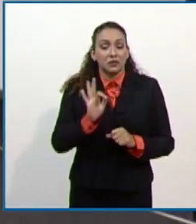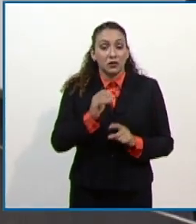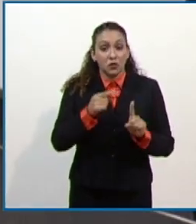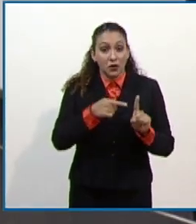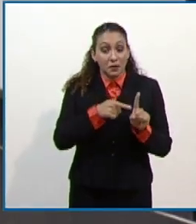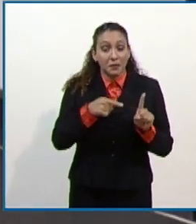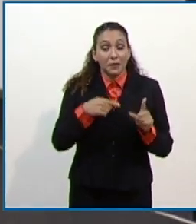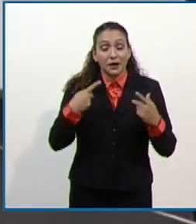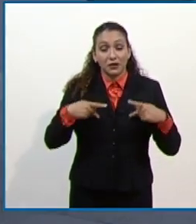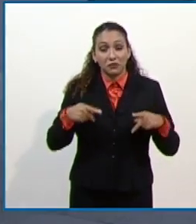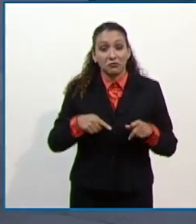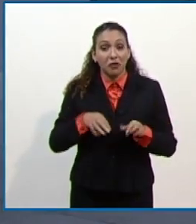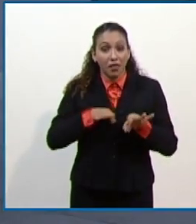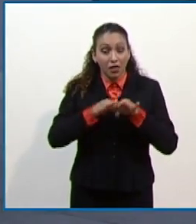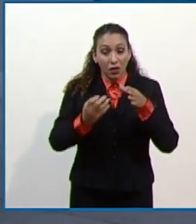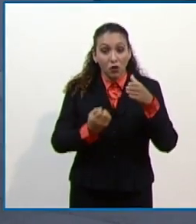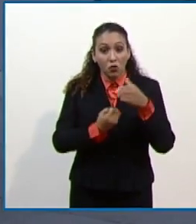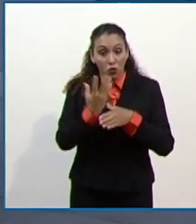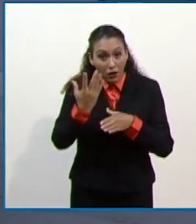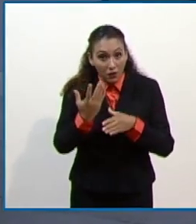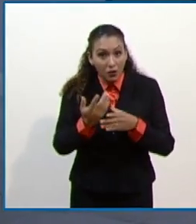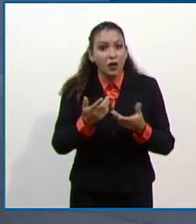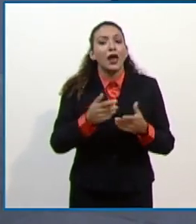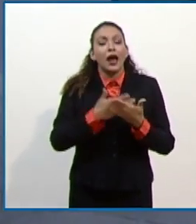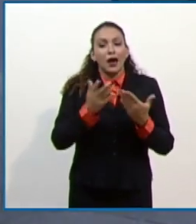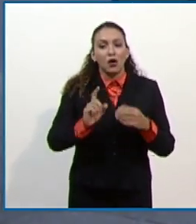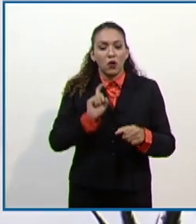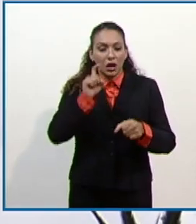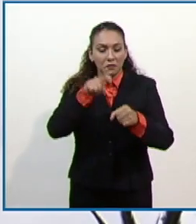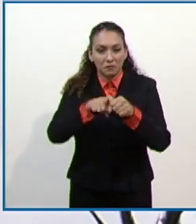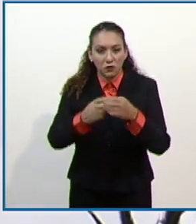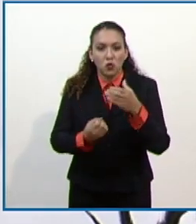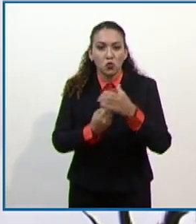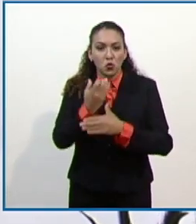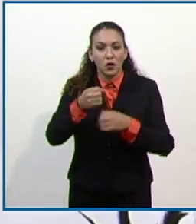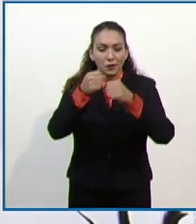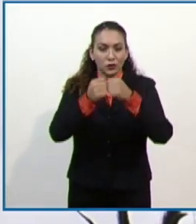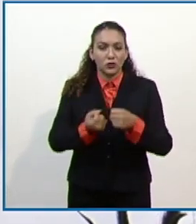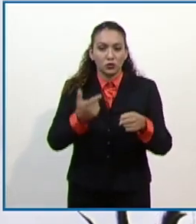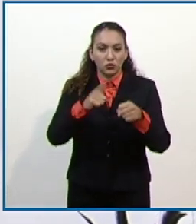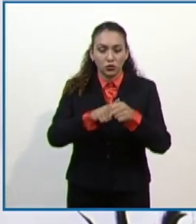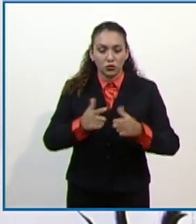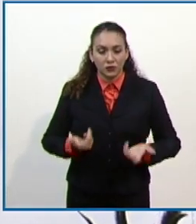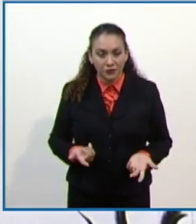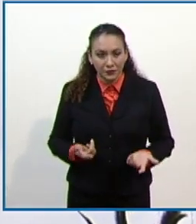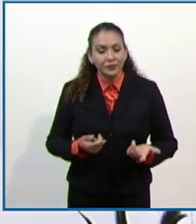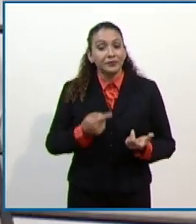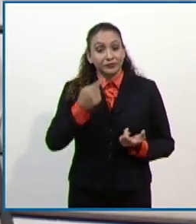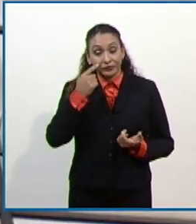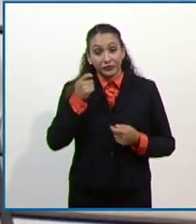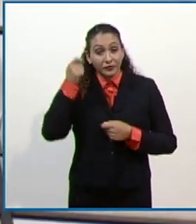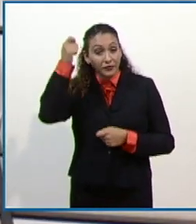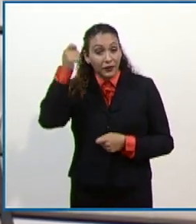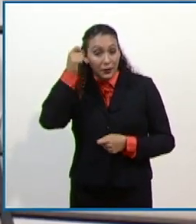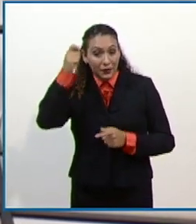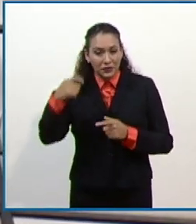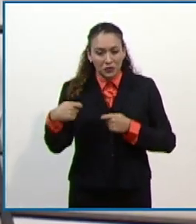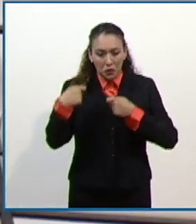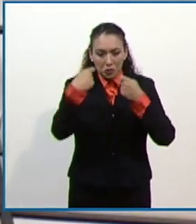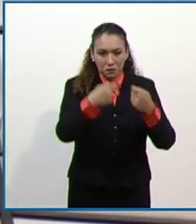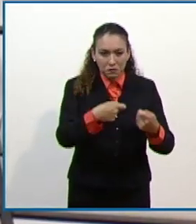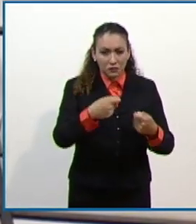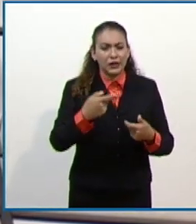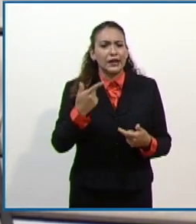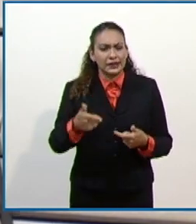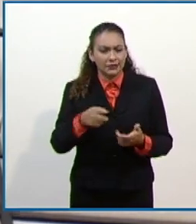nuevo empleo que obligara a la incorporación a un régimen de seguridad social diverso. Recordó que la pensión por ascendencia es un derecho que